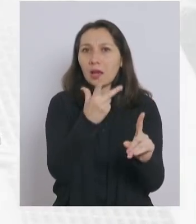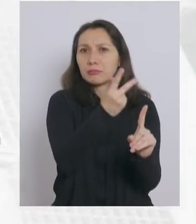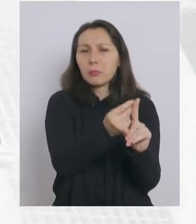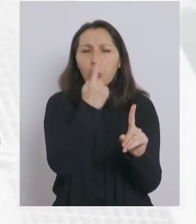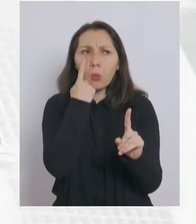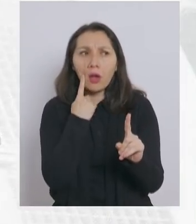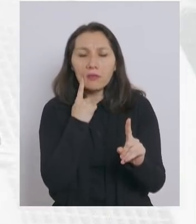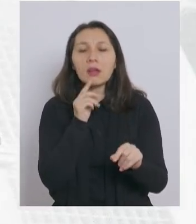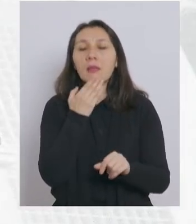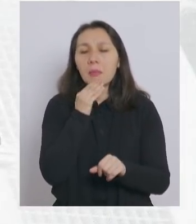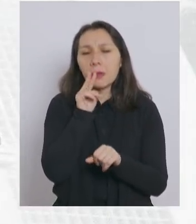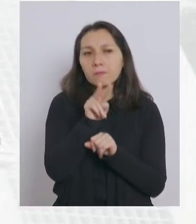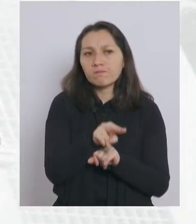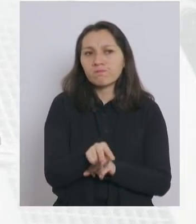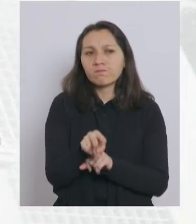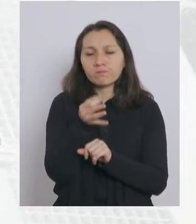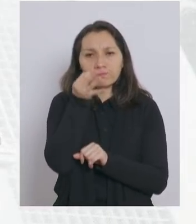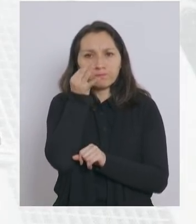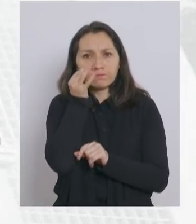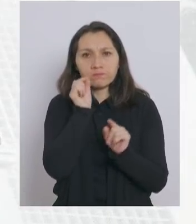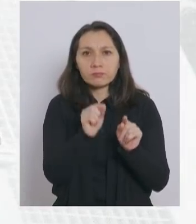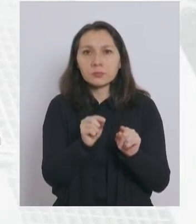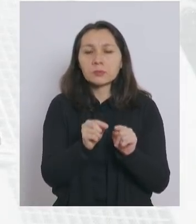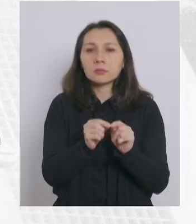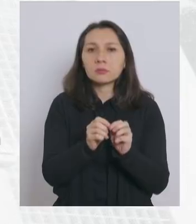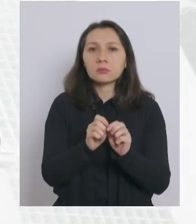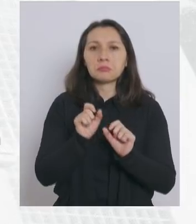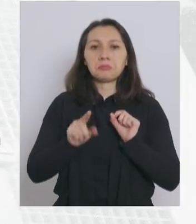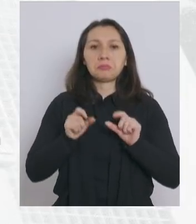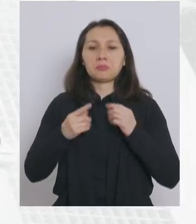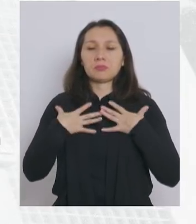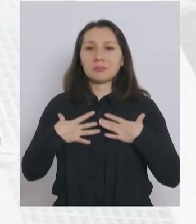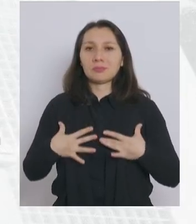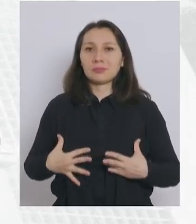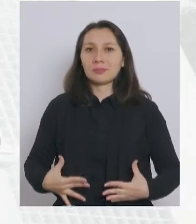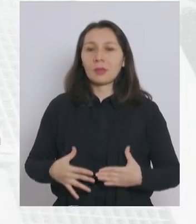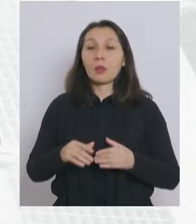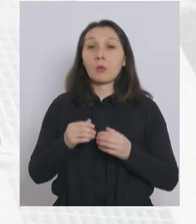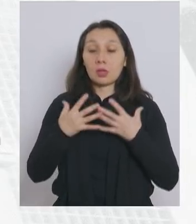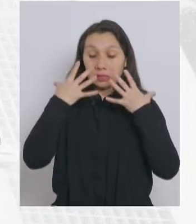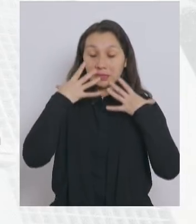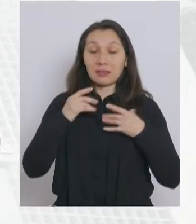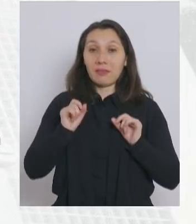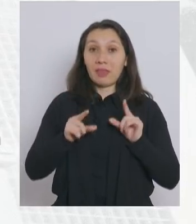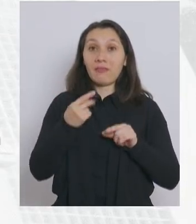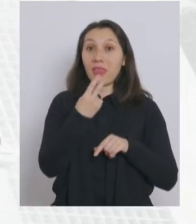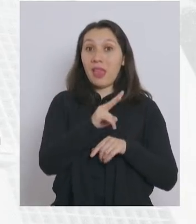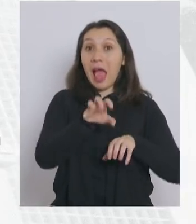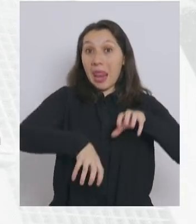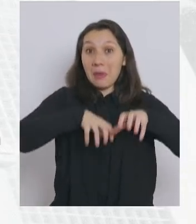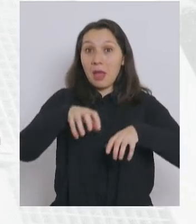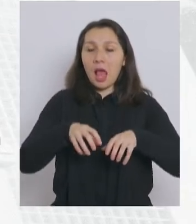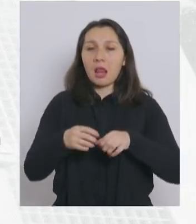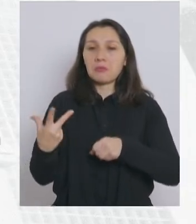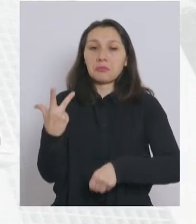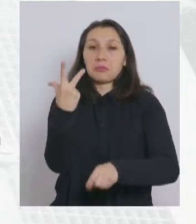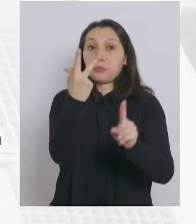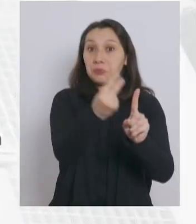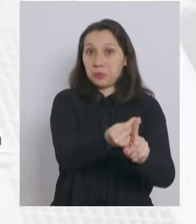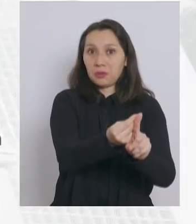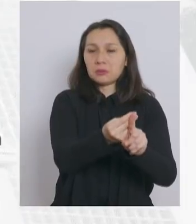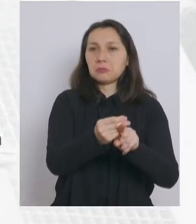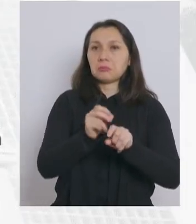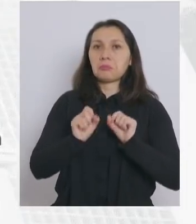se observó la generación de inmunidad celular, o sea, el sistema inmune de los animales reaccionó a la vacuna de